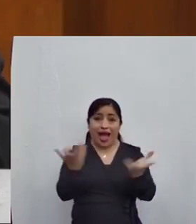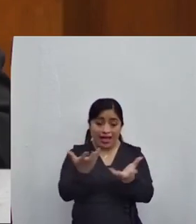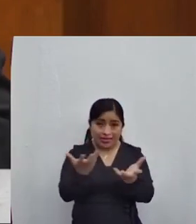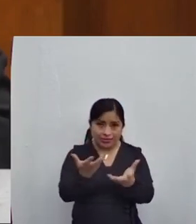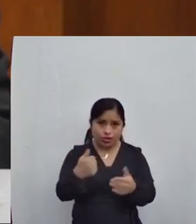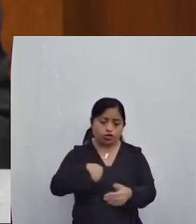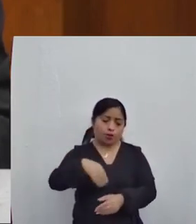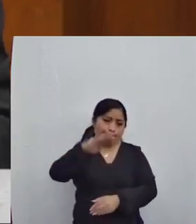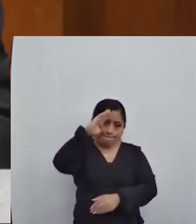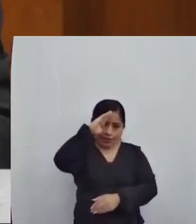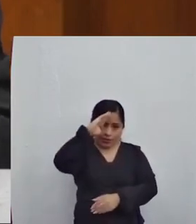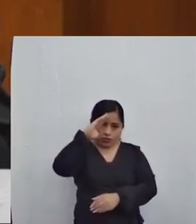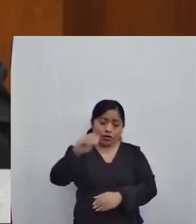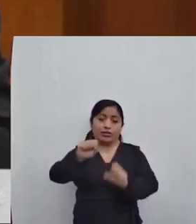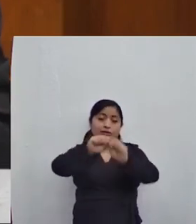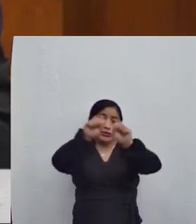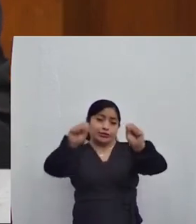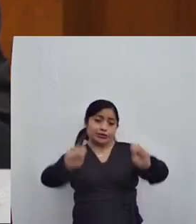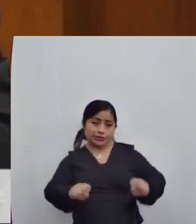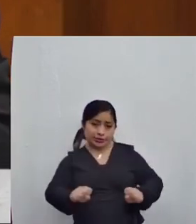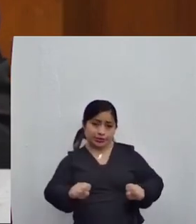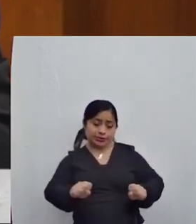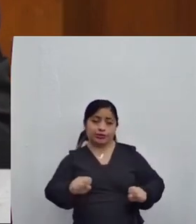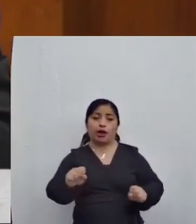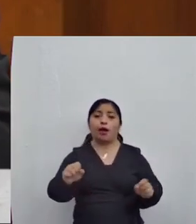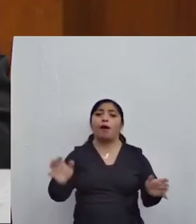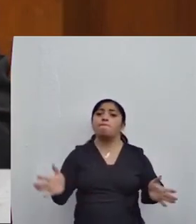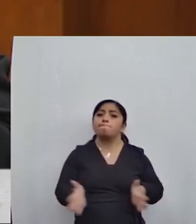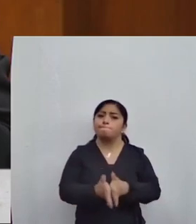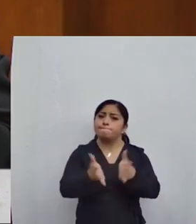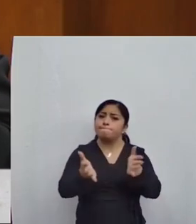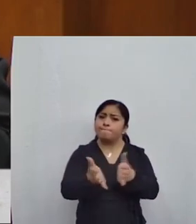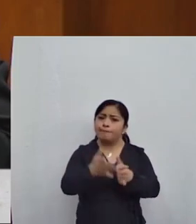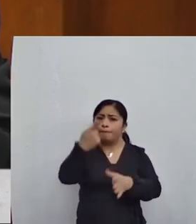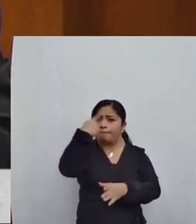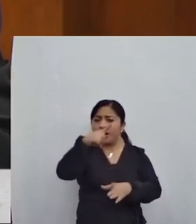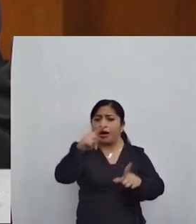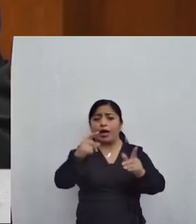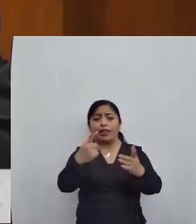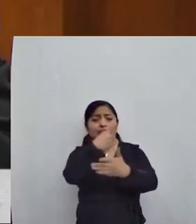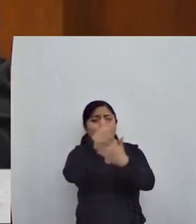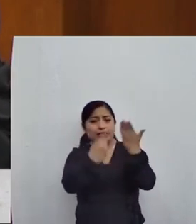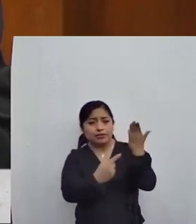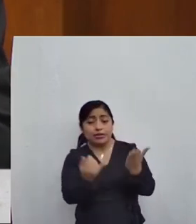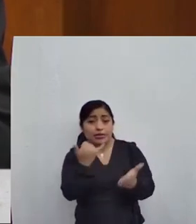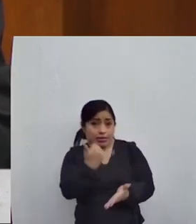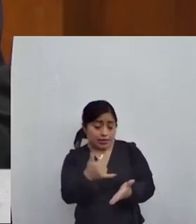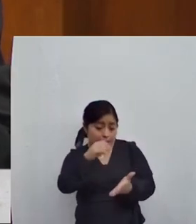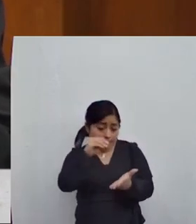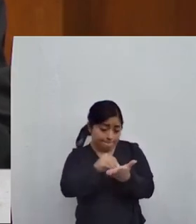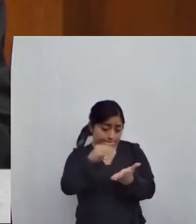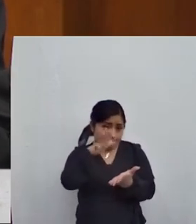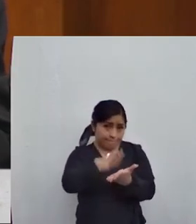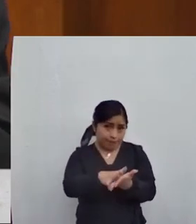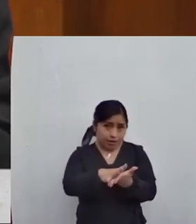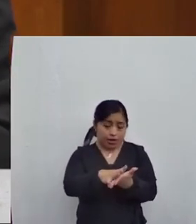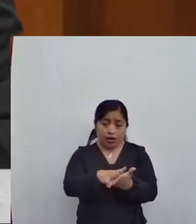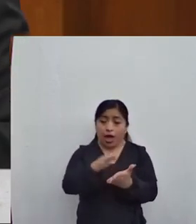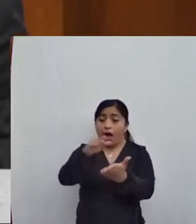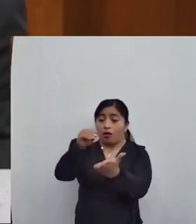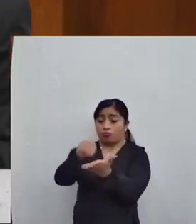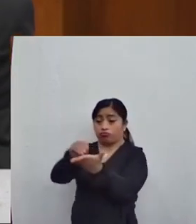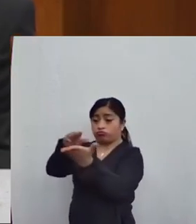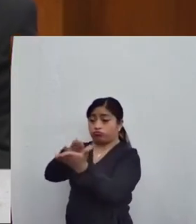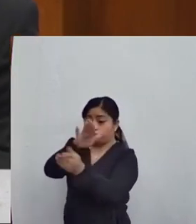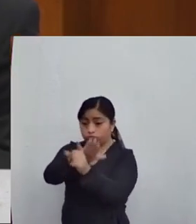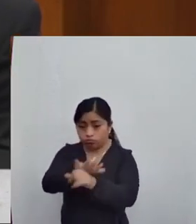creo que el sistema pudiese participar en diseñar y proponer a las dependencias cómo hacer un